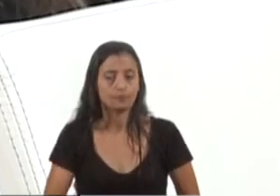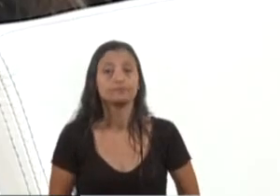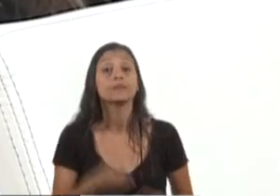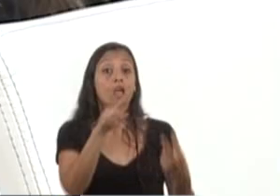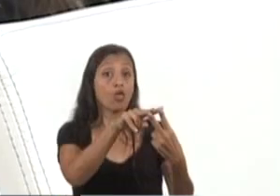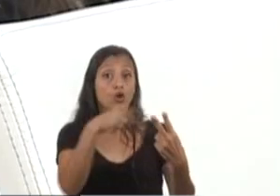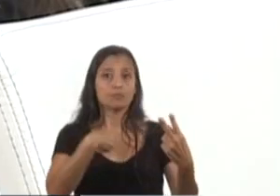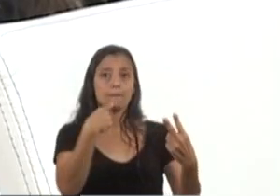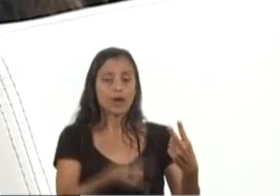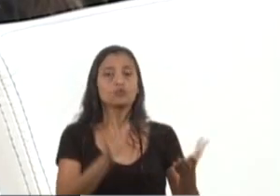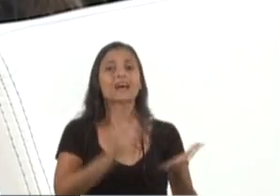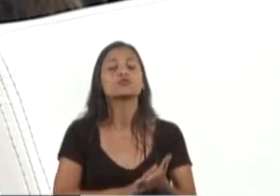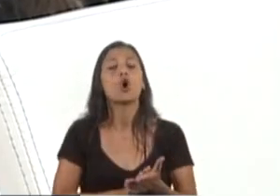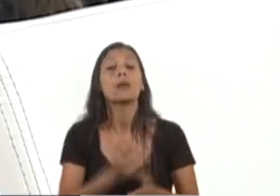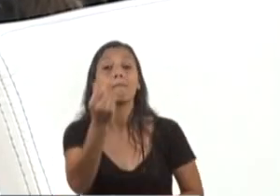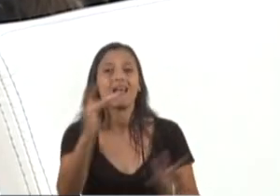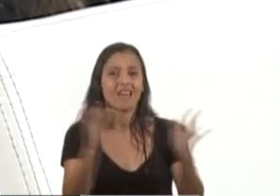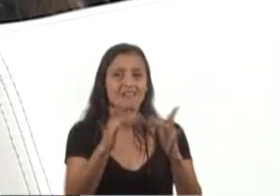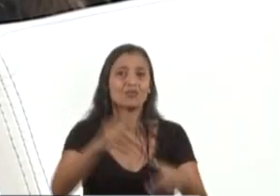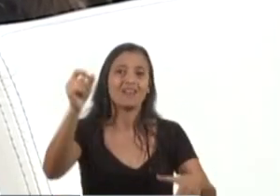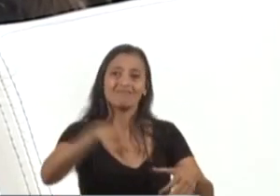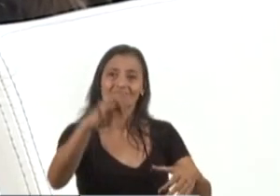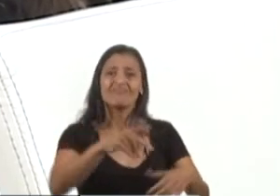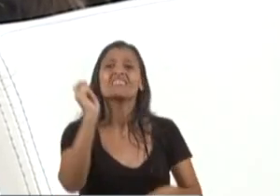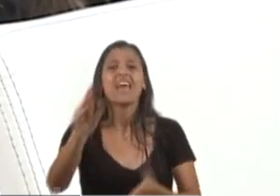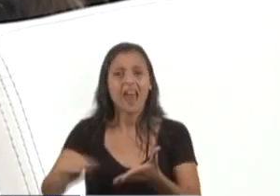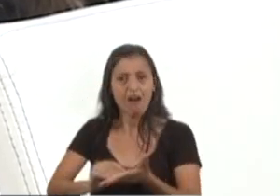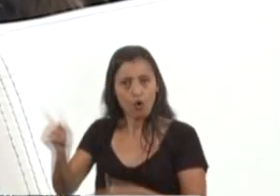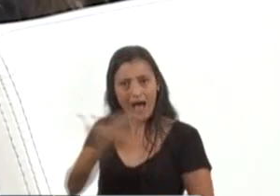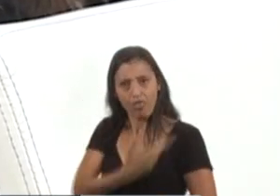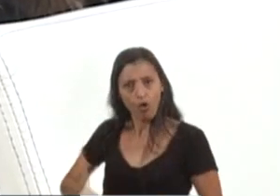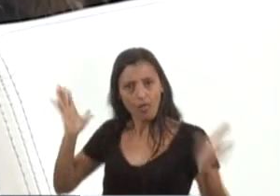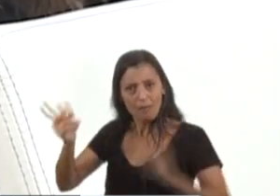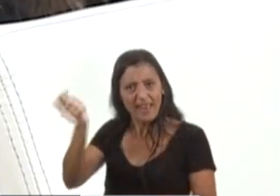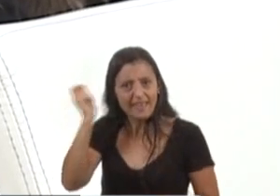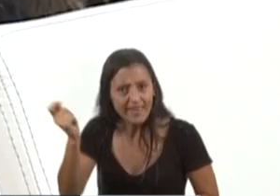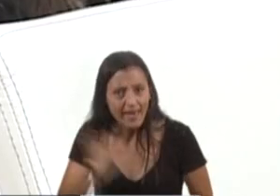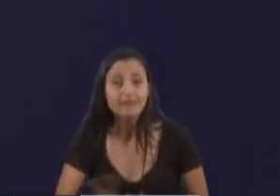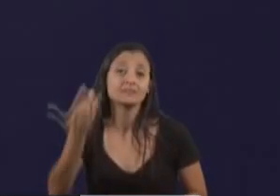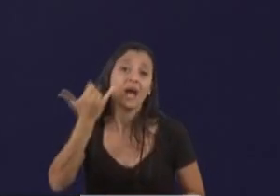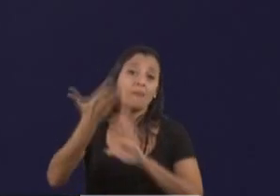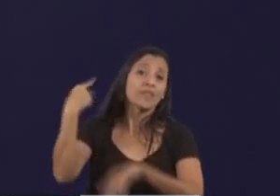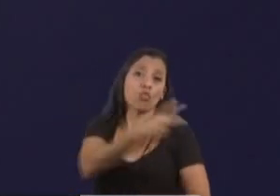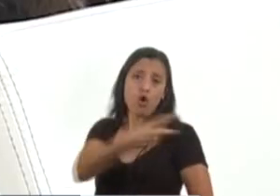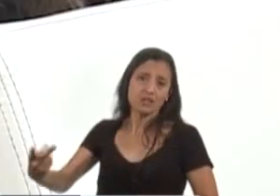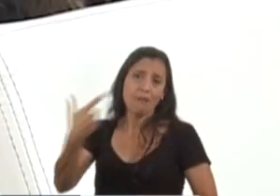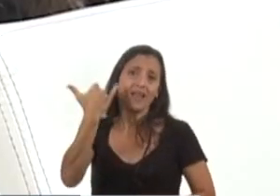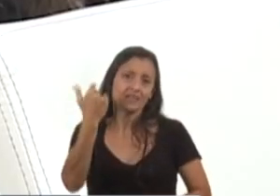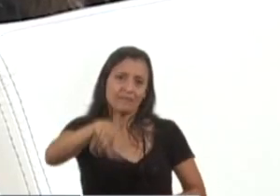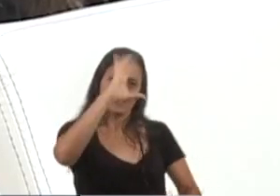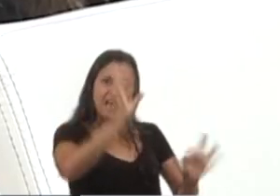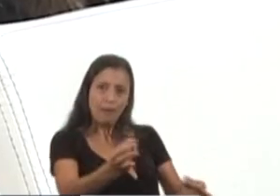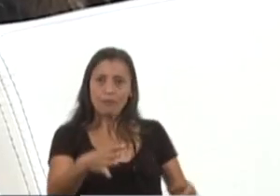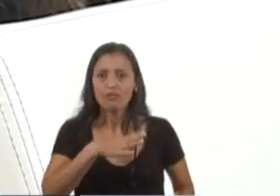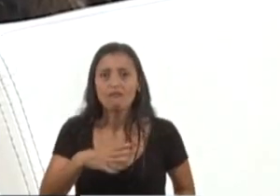consultas respecto al caso Libra. Sí. Uno, ¿quién va a ser el abogado del presidente a 2 semanas de que se conozca Sí, no está el definido caso? todavía. Sí. Se había